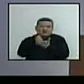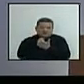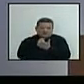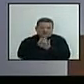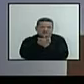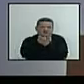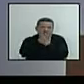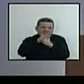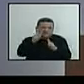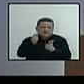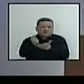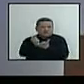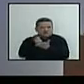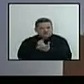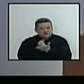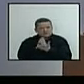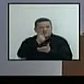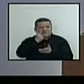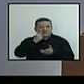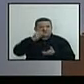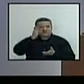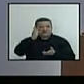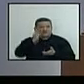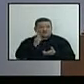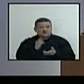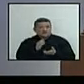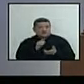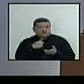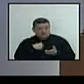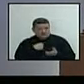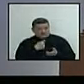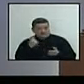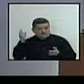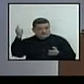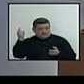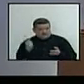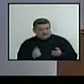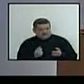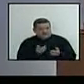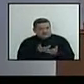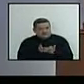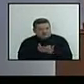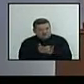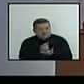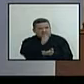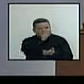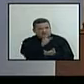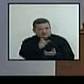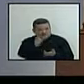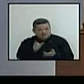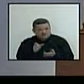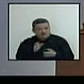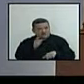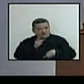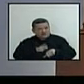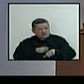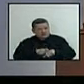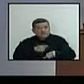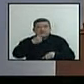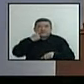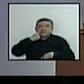hora. Pero si por esto he venido, para esta hora,